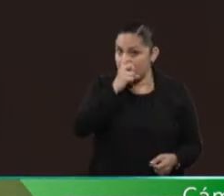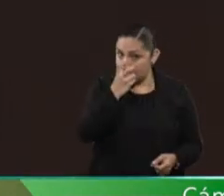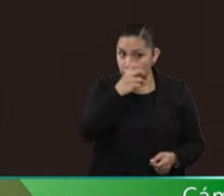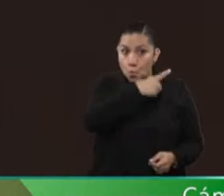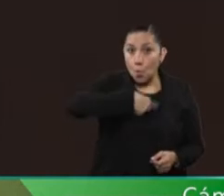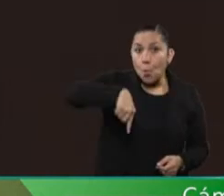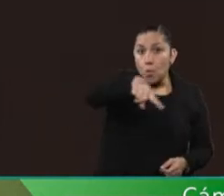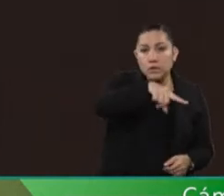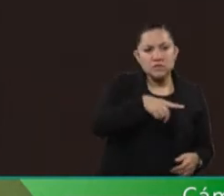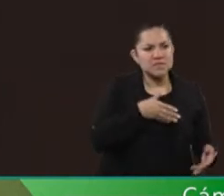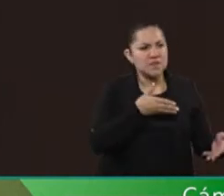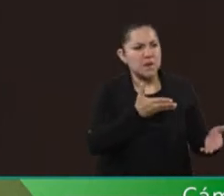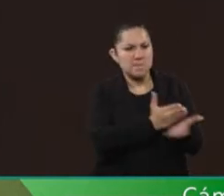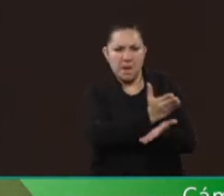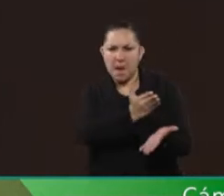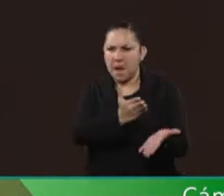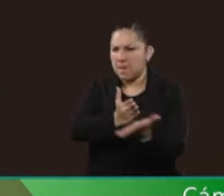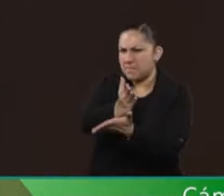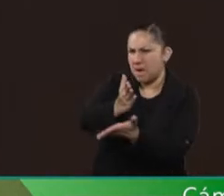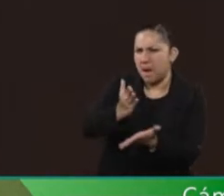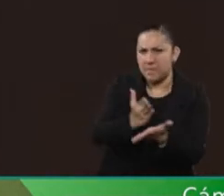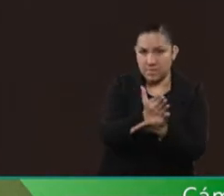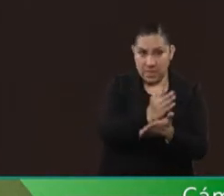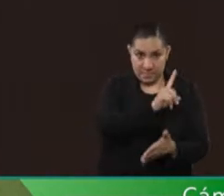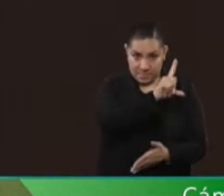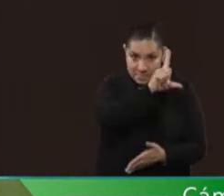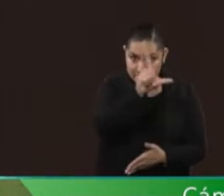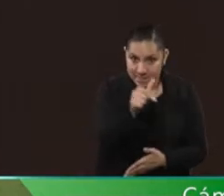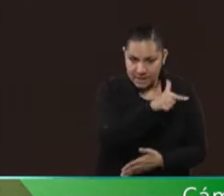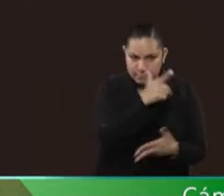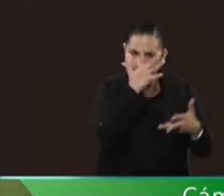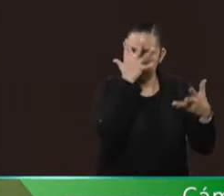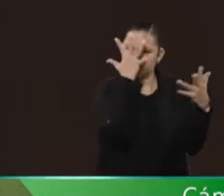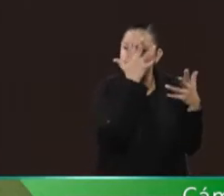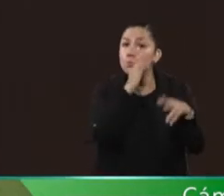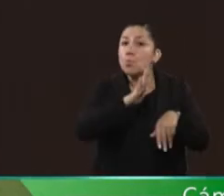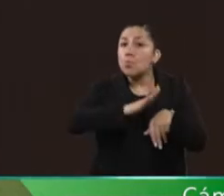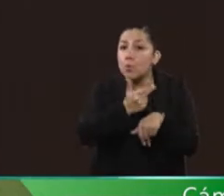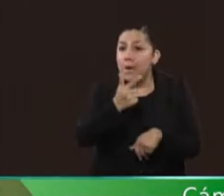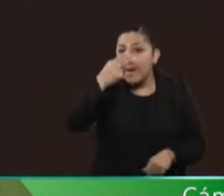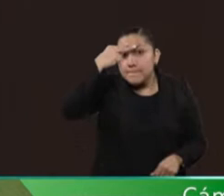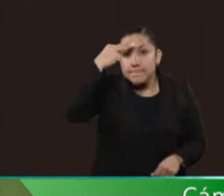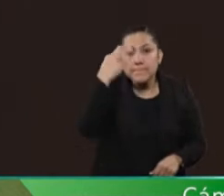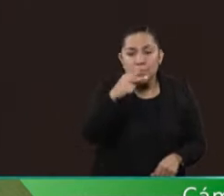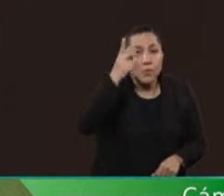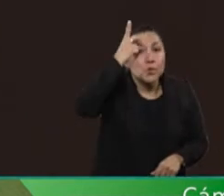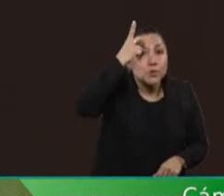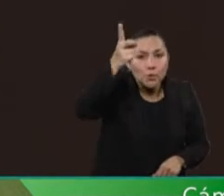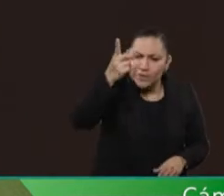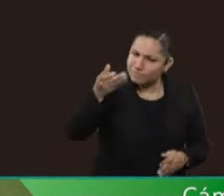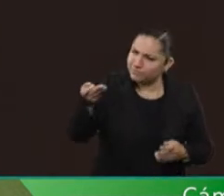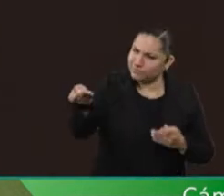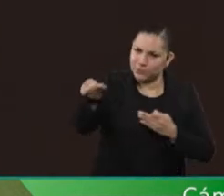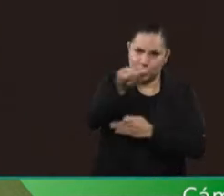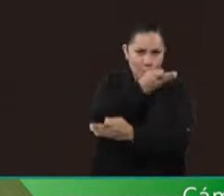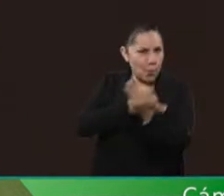y todos porque de acuerdo lo establecido por la jurisprudencia